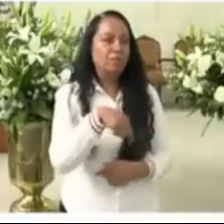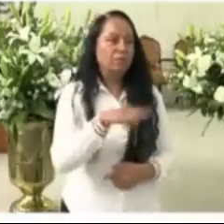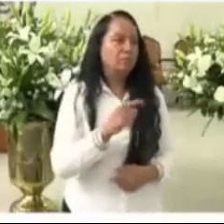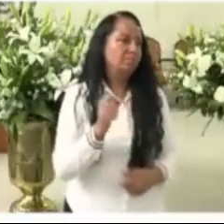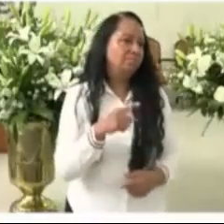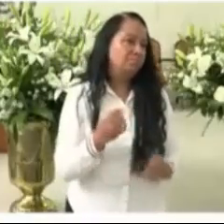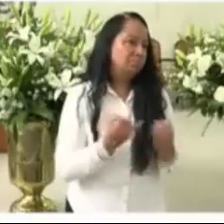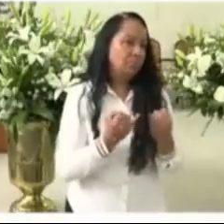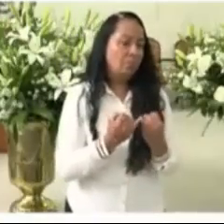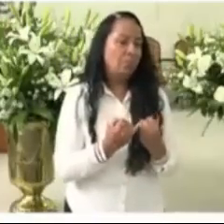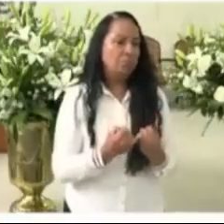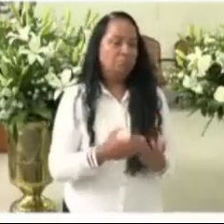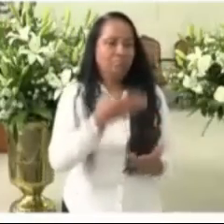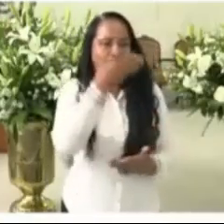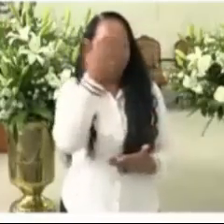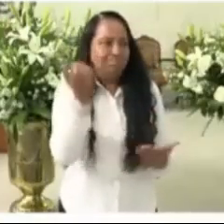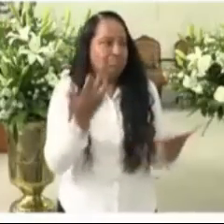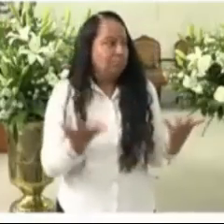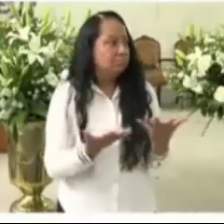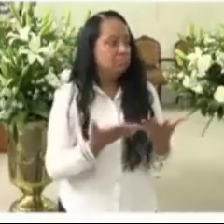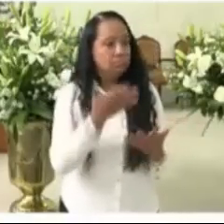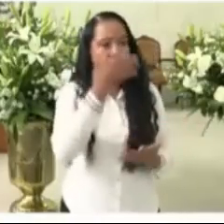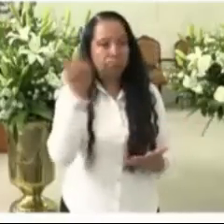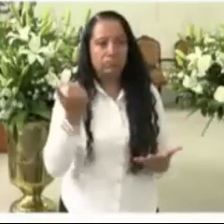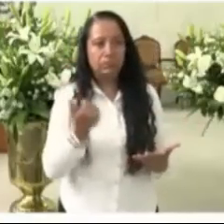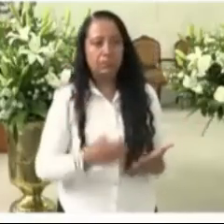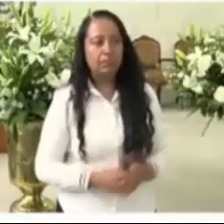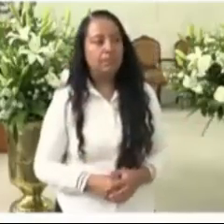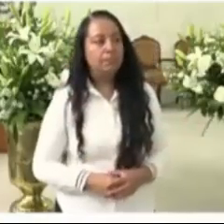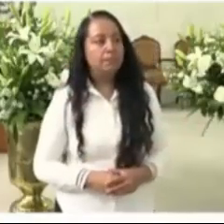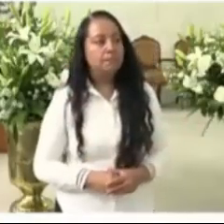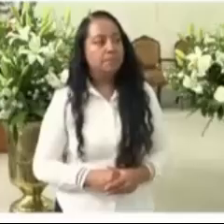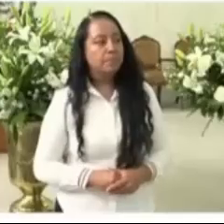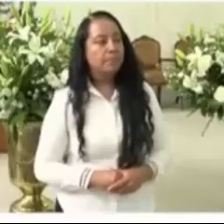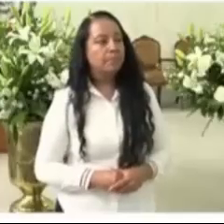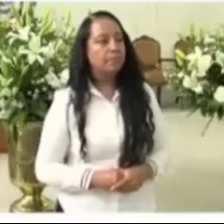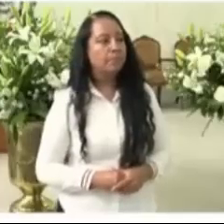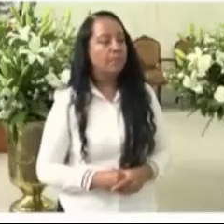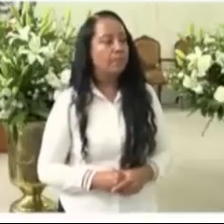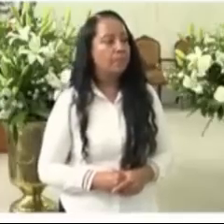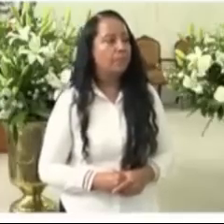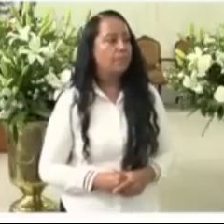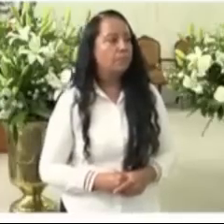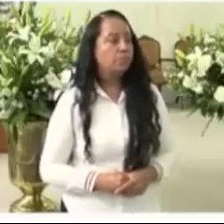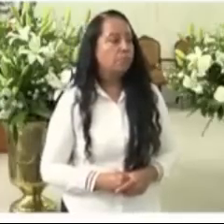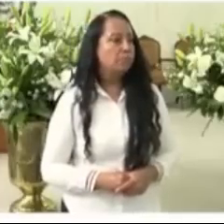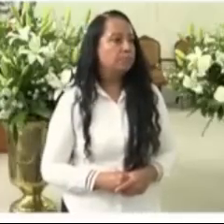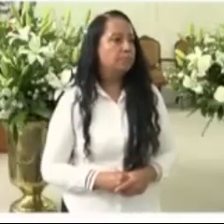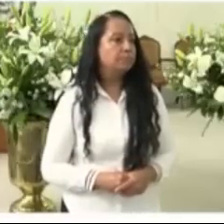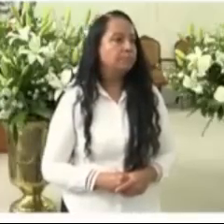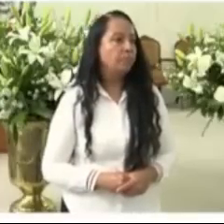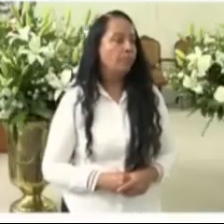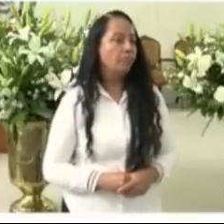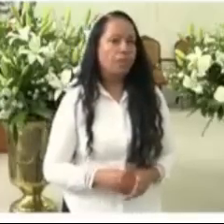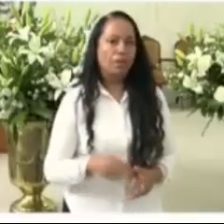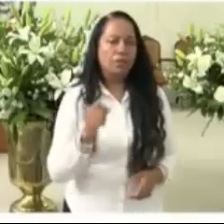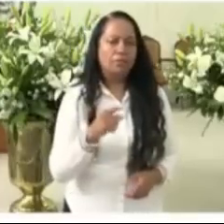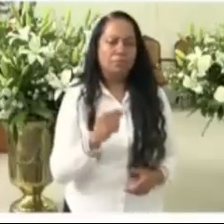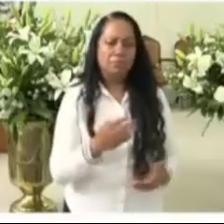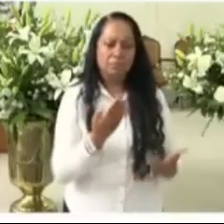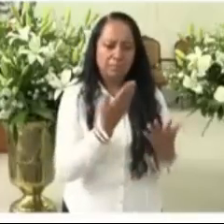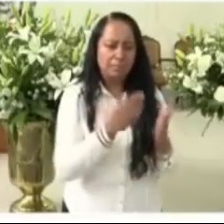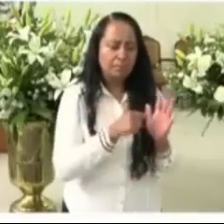donde nosotros encontramos que aquella situación que vivió el rey Josafat